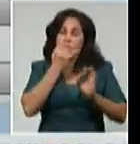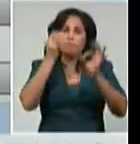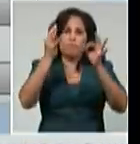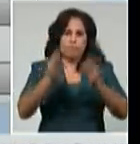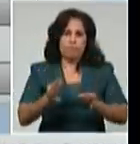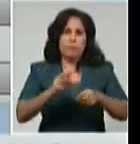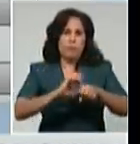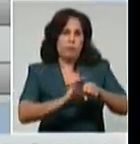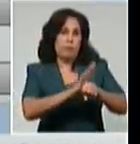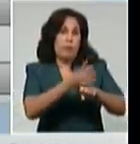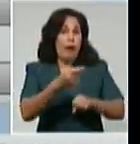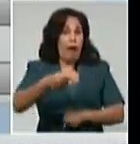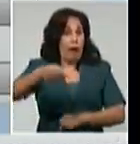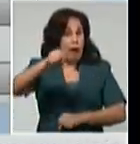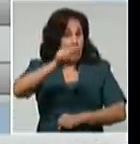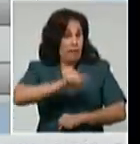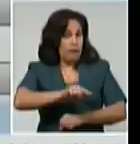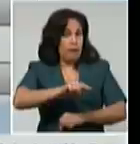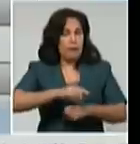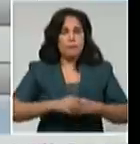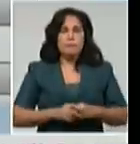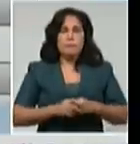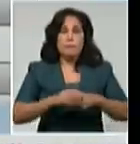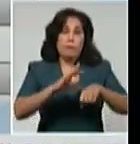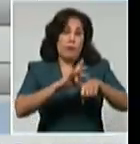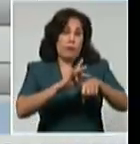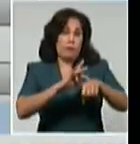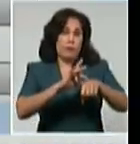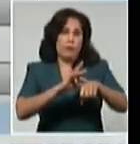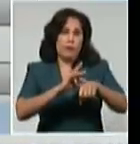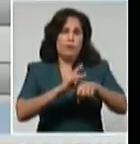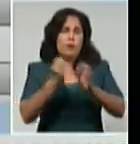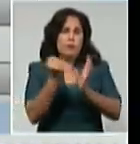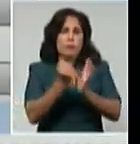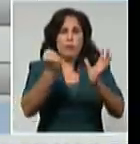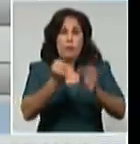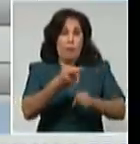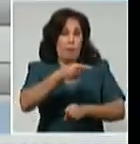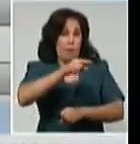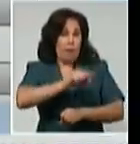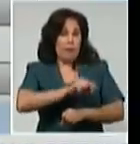solamente en el día de ayer se infectaron, se diagnosticaron